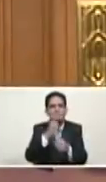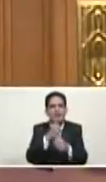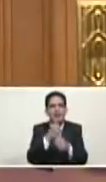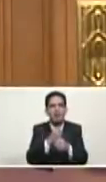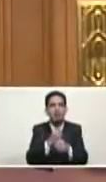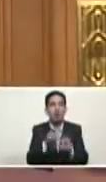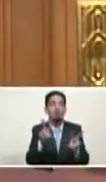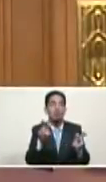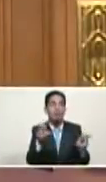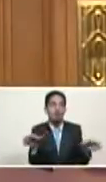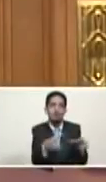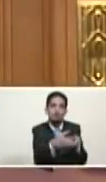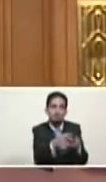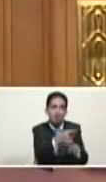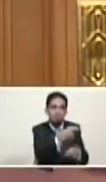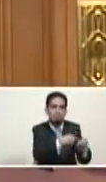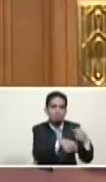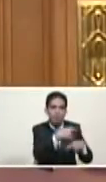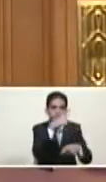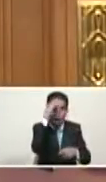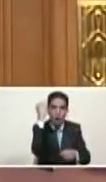clase obrera.